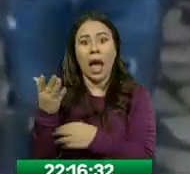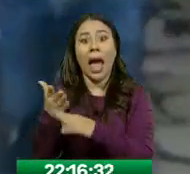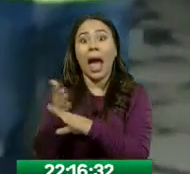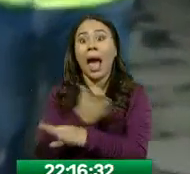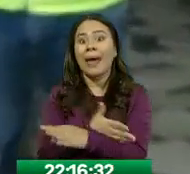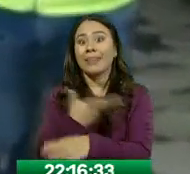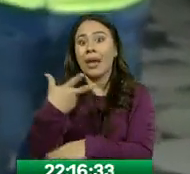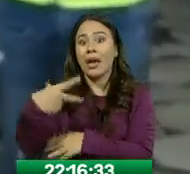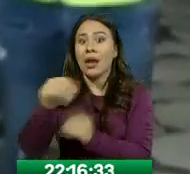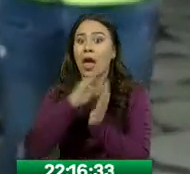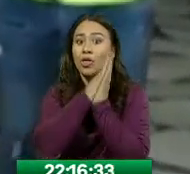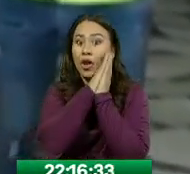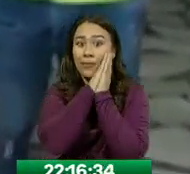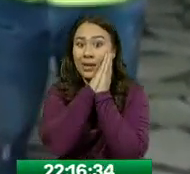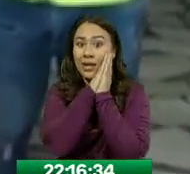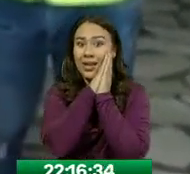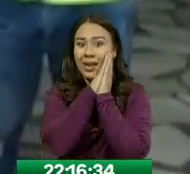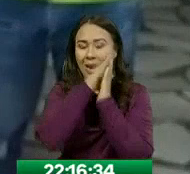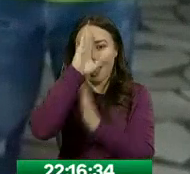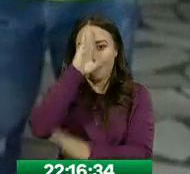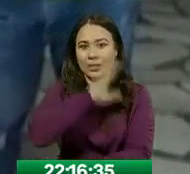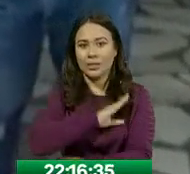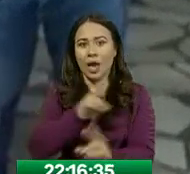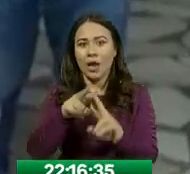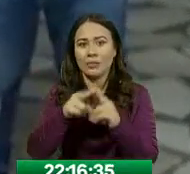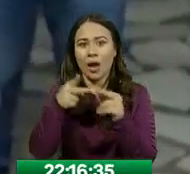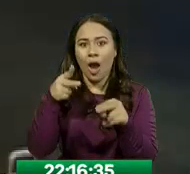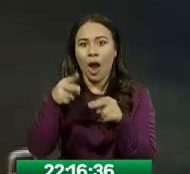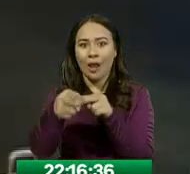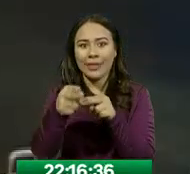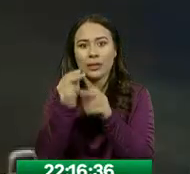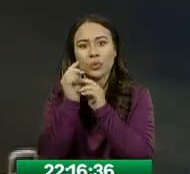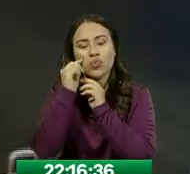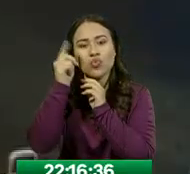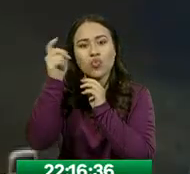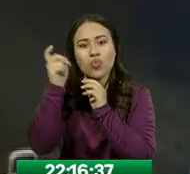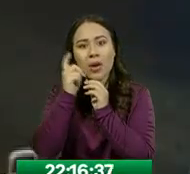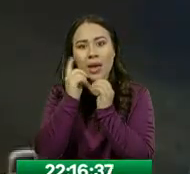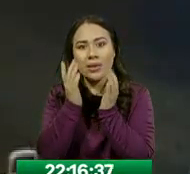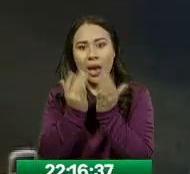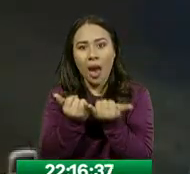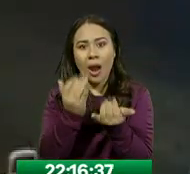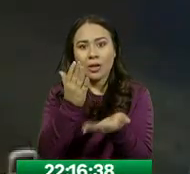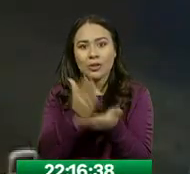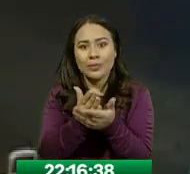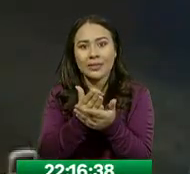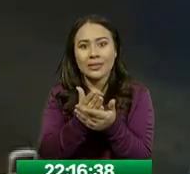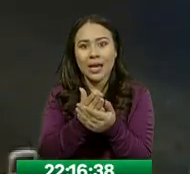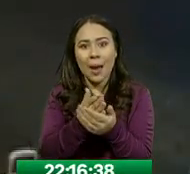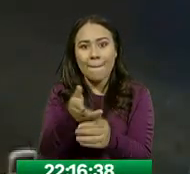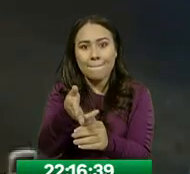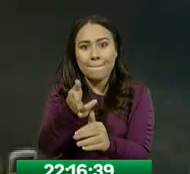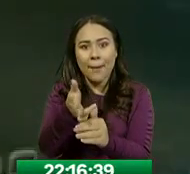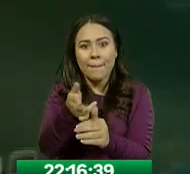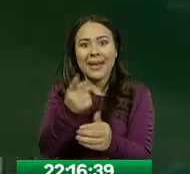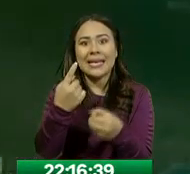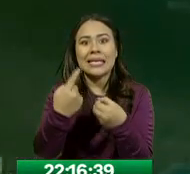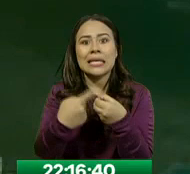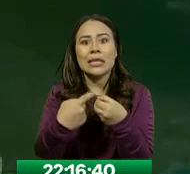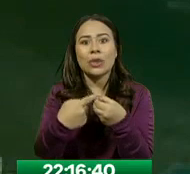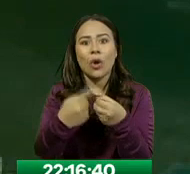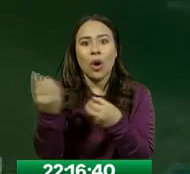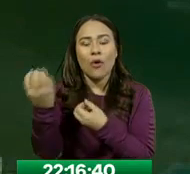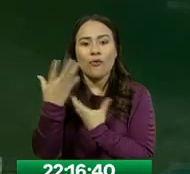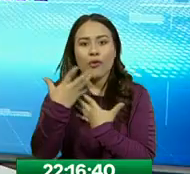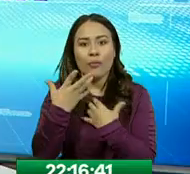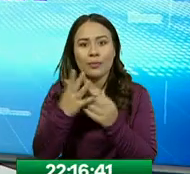a descansar, agentes del bloque de búsqueda les cortaron el sueño y a responder por los disparos. En Quito informó Iván